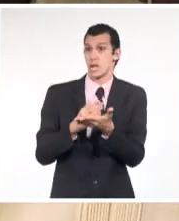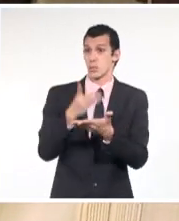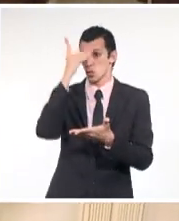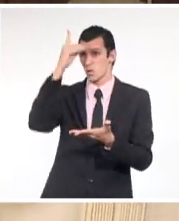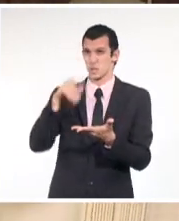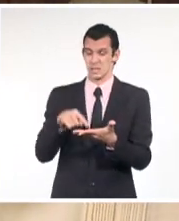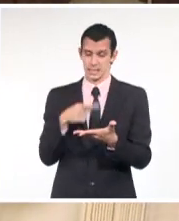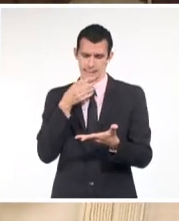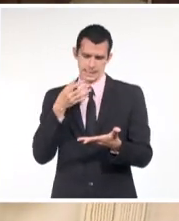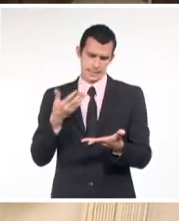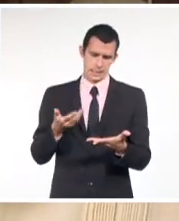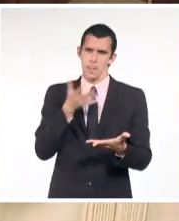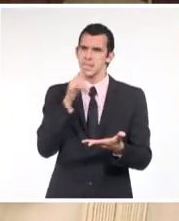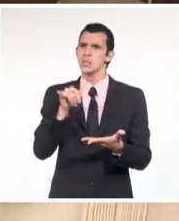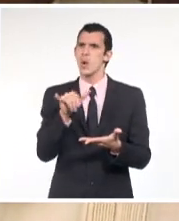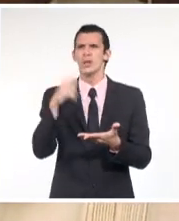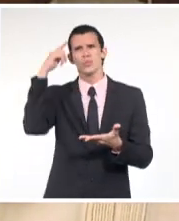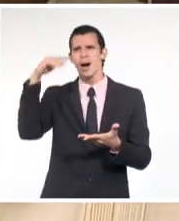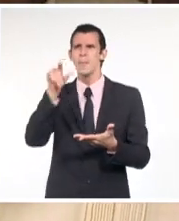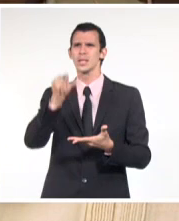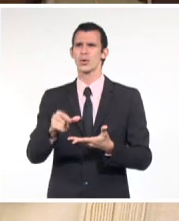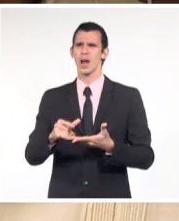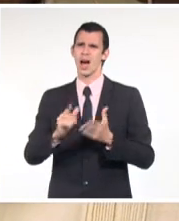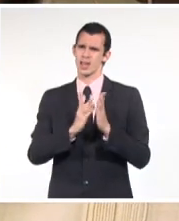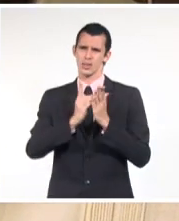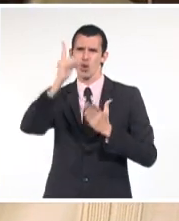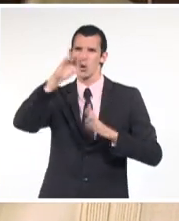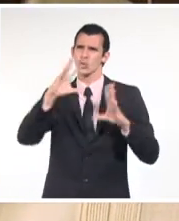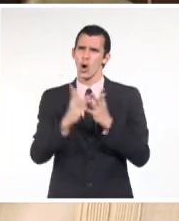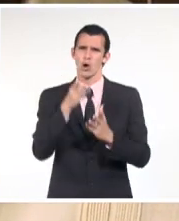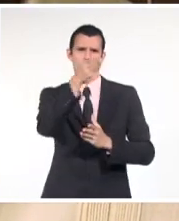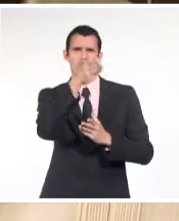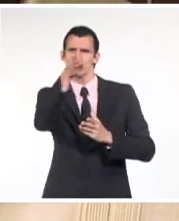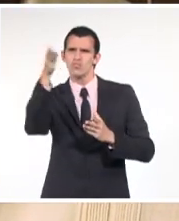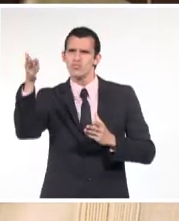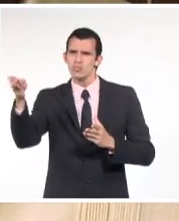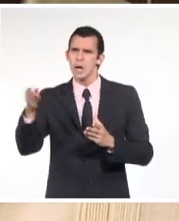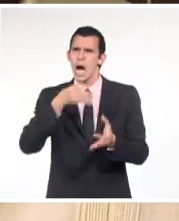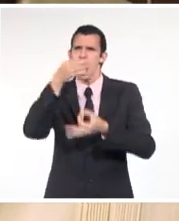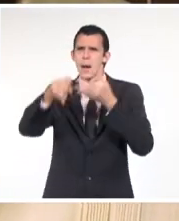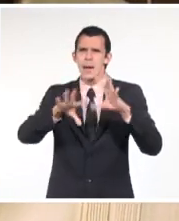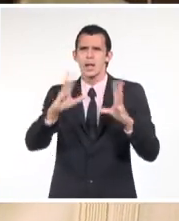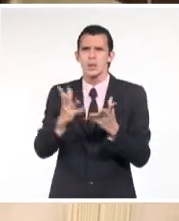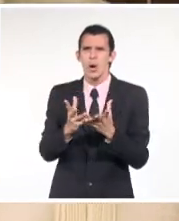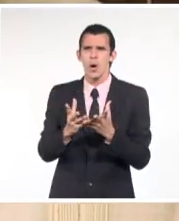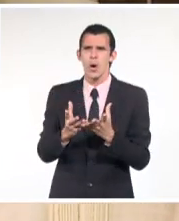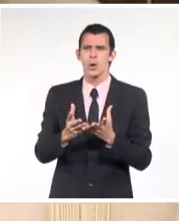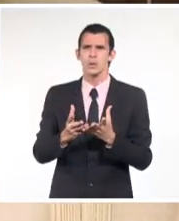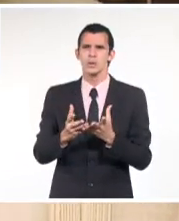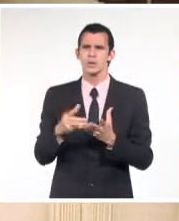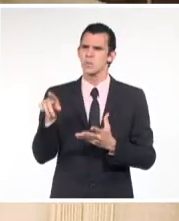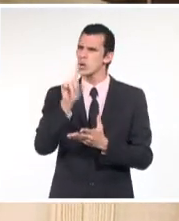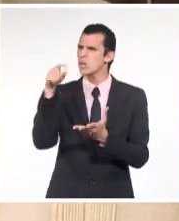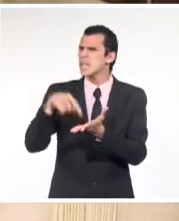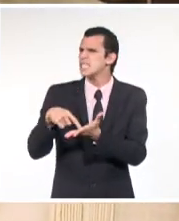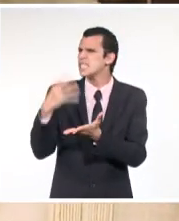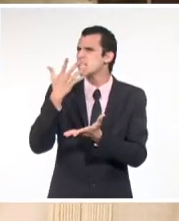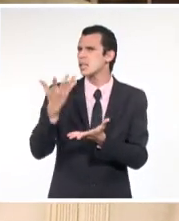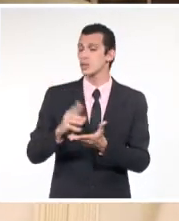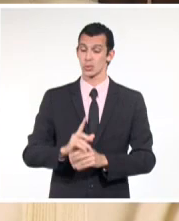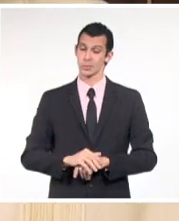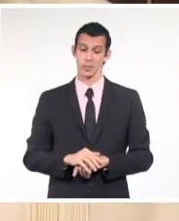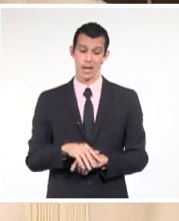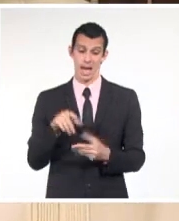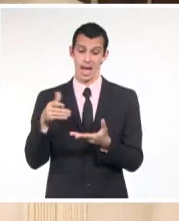muchas visitas pastorales, pero entonces me dice, es del jefe. Yo digo, ¿cómo? ¿De quién? No,